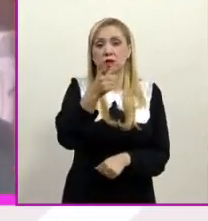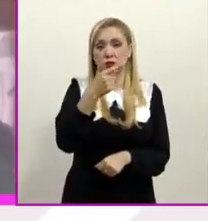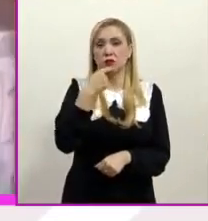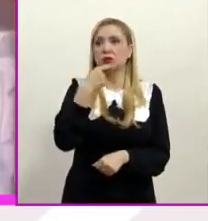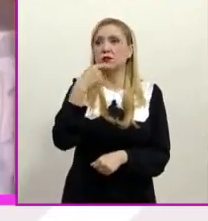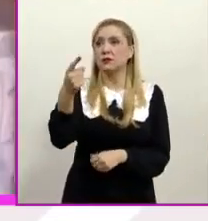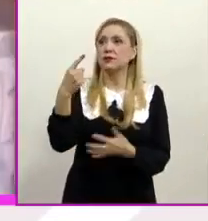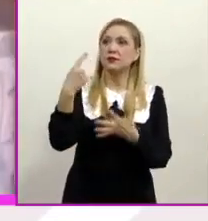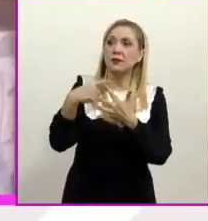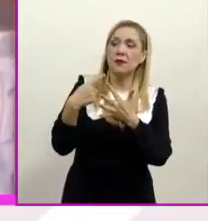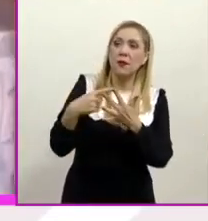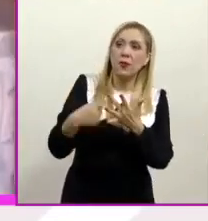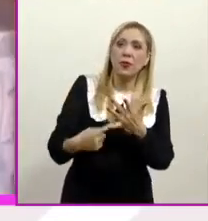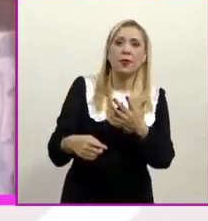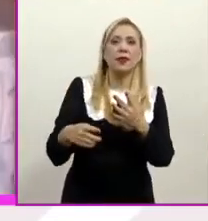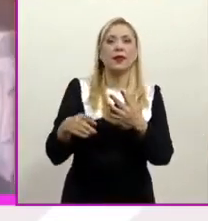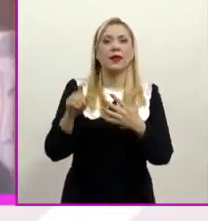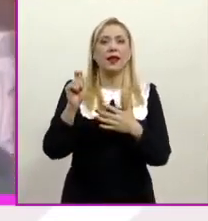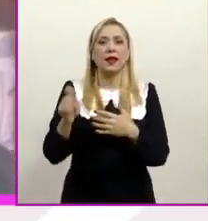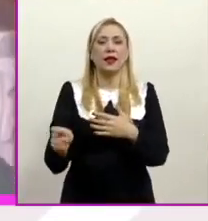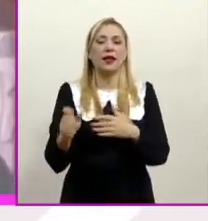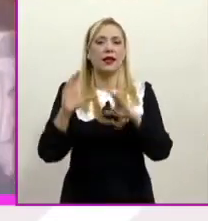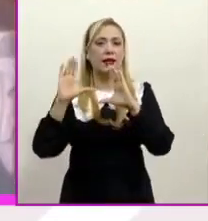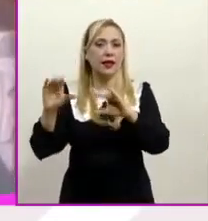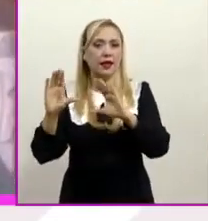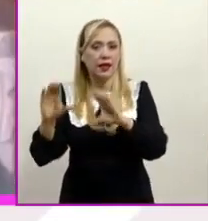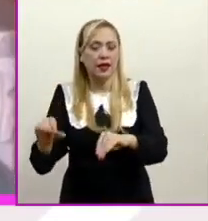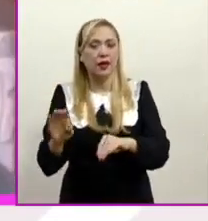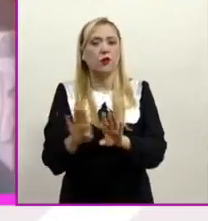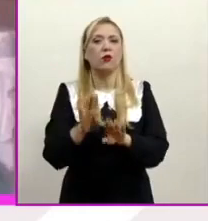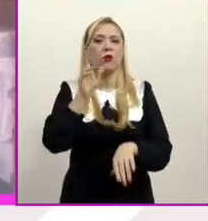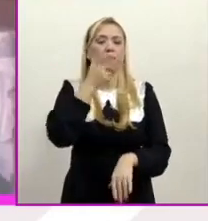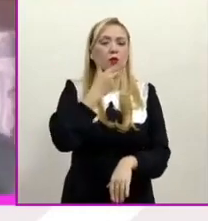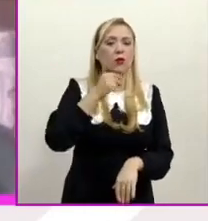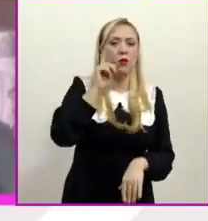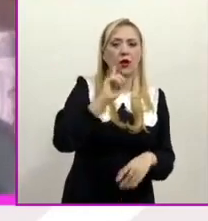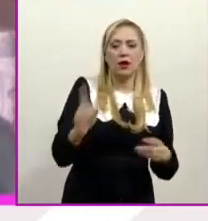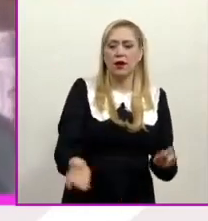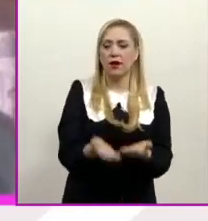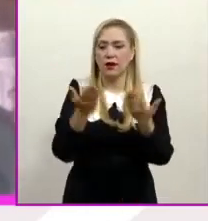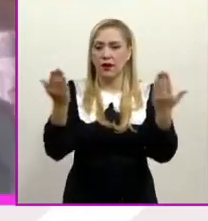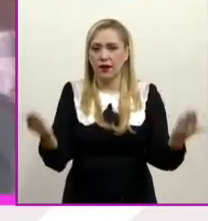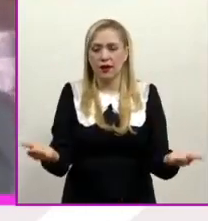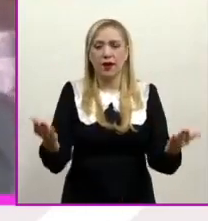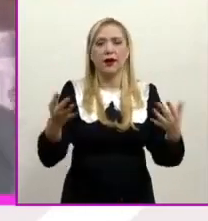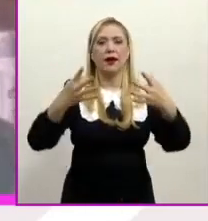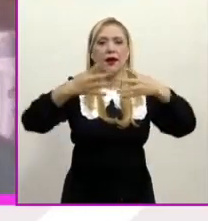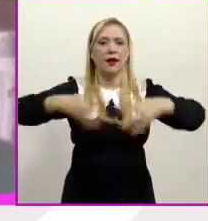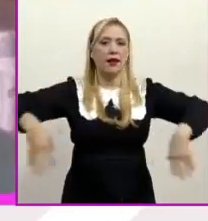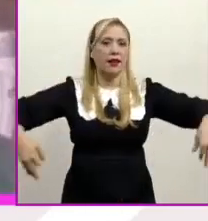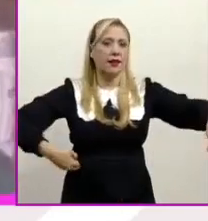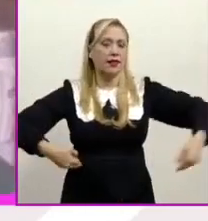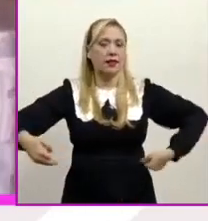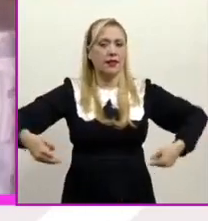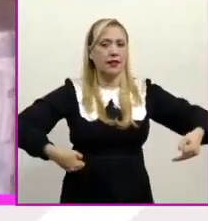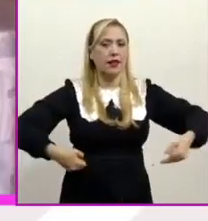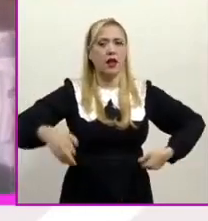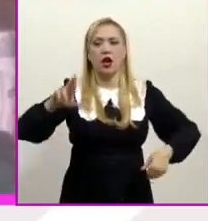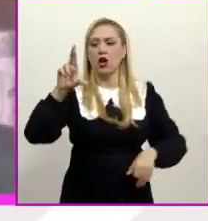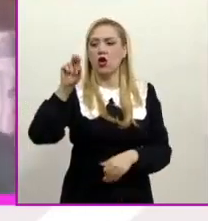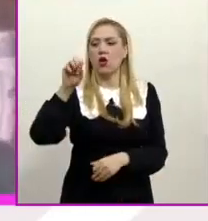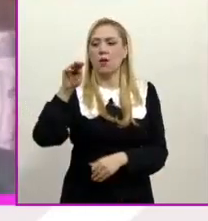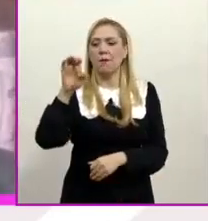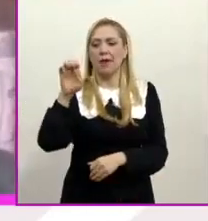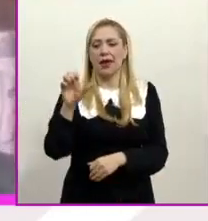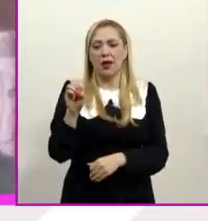serie como Sex Education, les planteas una serie como una obra de teatro, perdón, como la del el Romeo y Julieta del